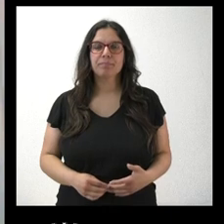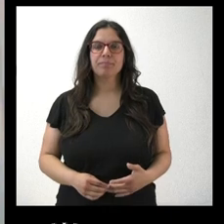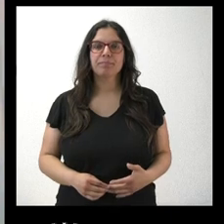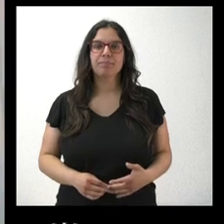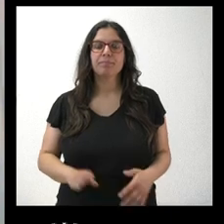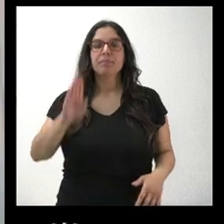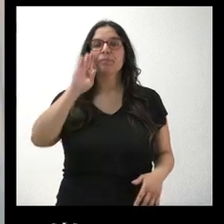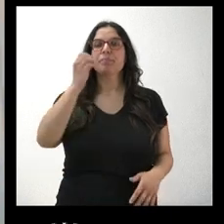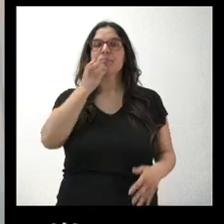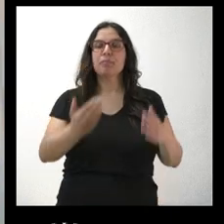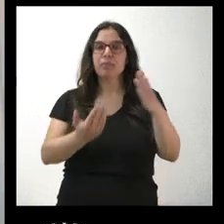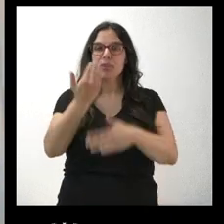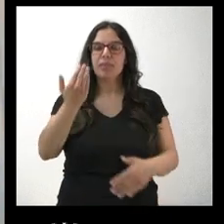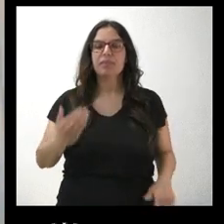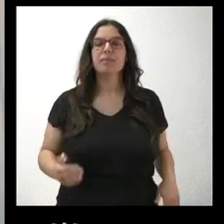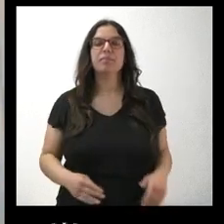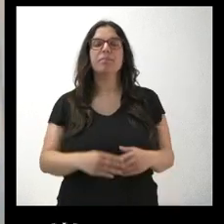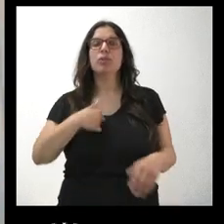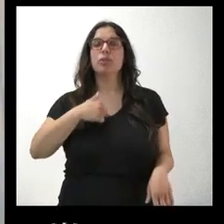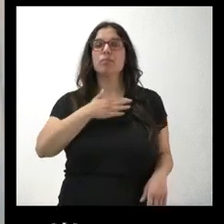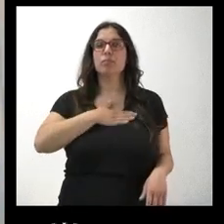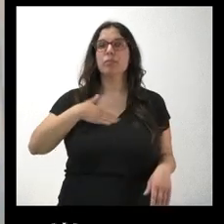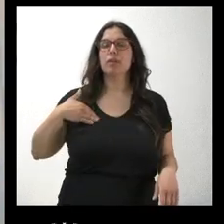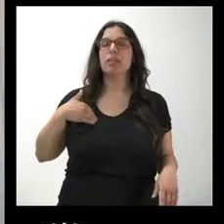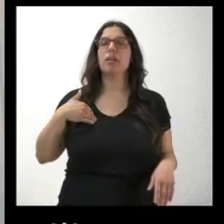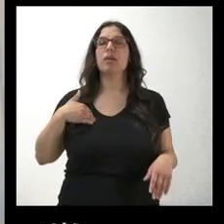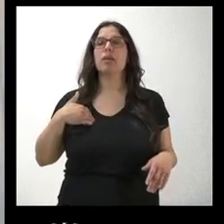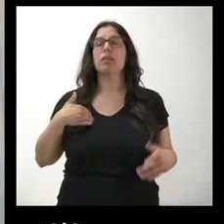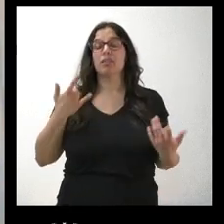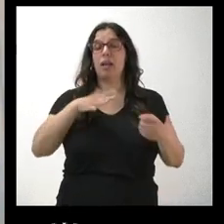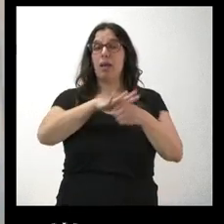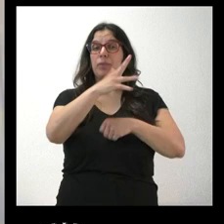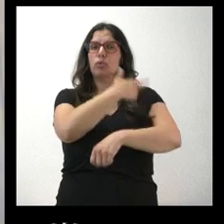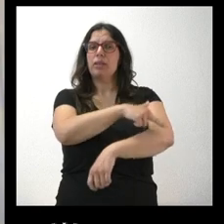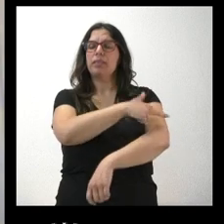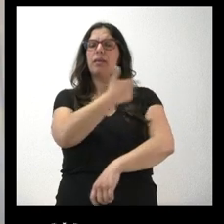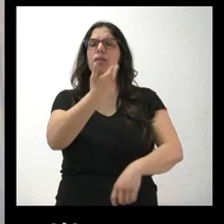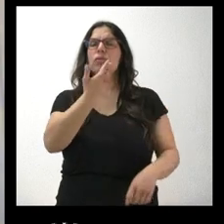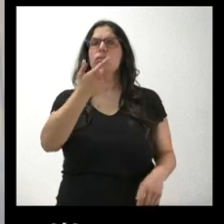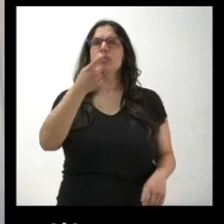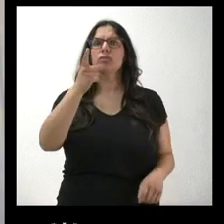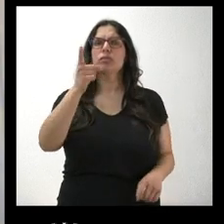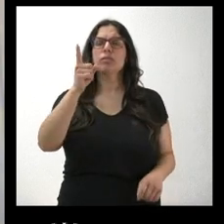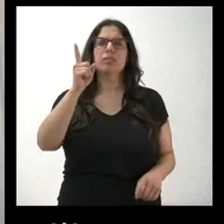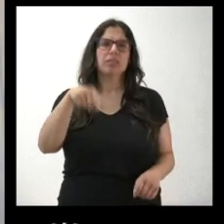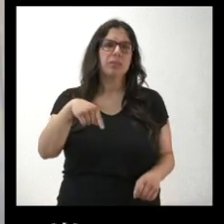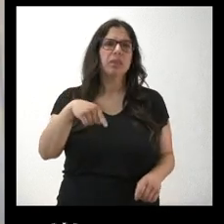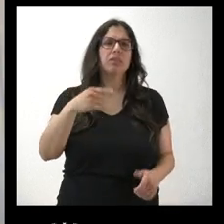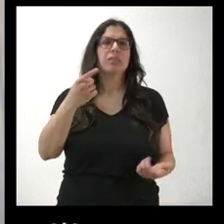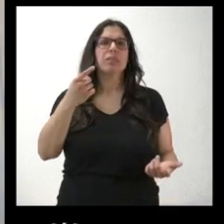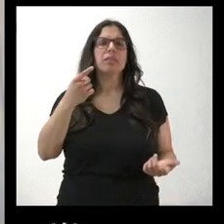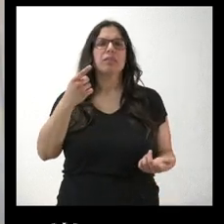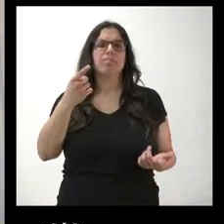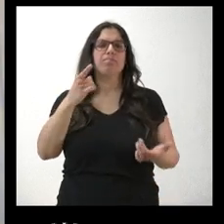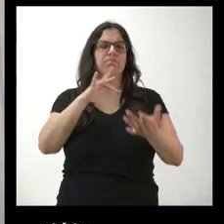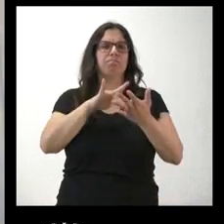Hola, buenos días. Yo quería, al hilo sanitario, del ámbito sanitario también, bueno, se está elevando la protesta. De